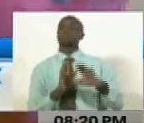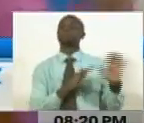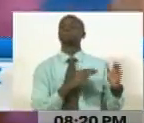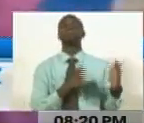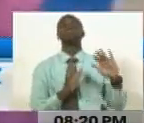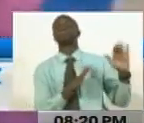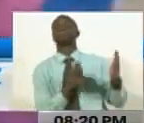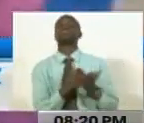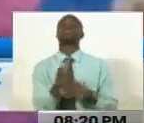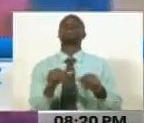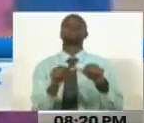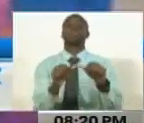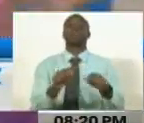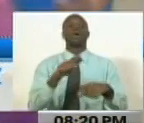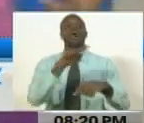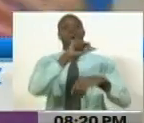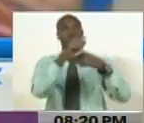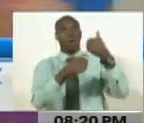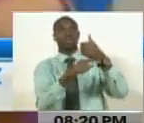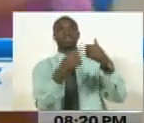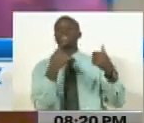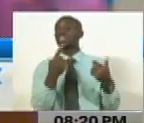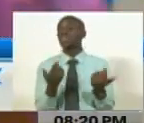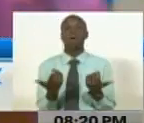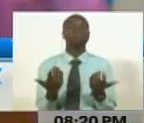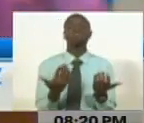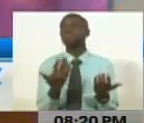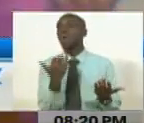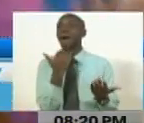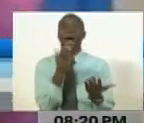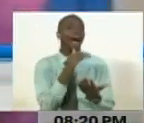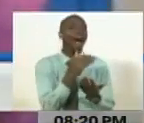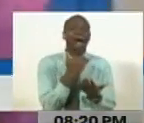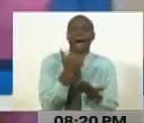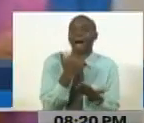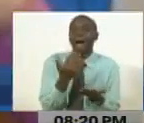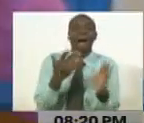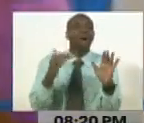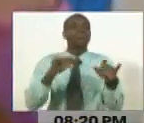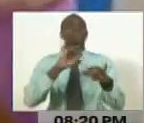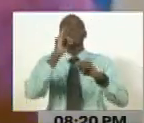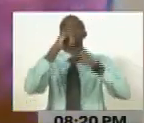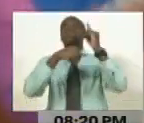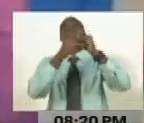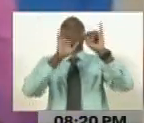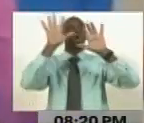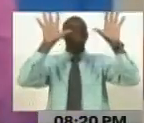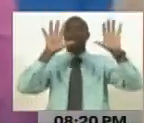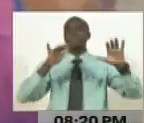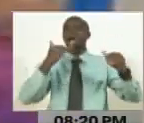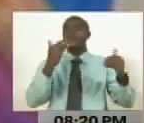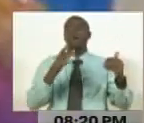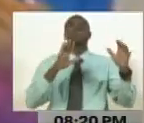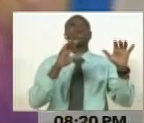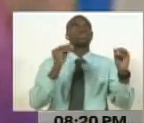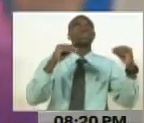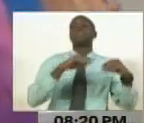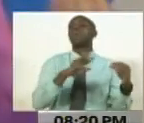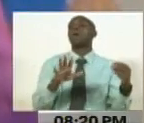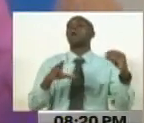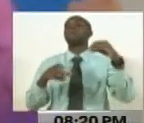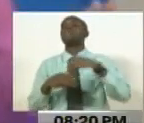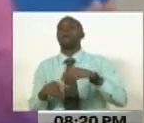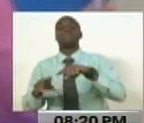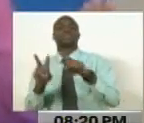hoy el vicecanciller, no hay forma de que en ninguna institución internacional de otras reformas puedan entender